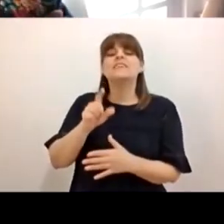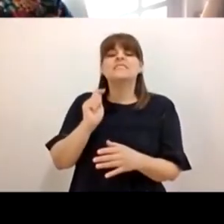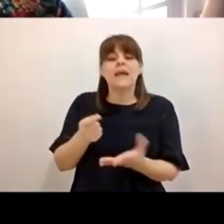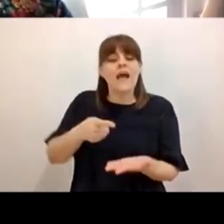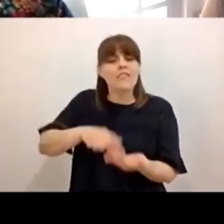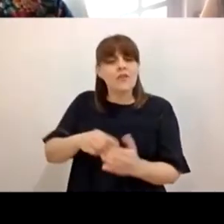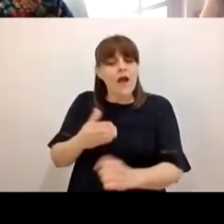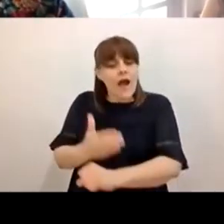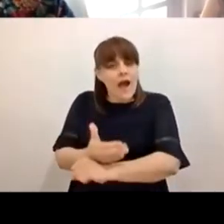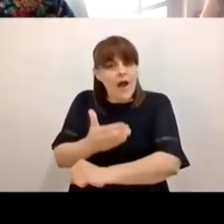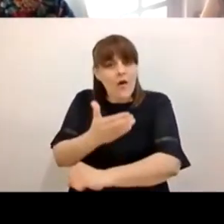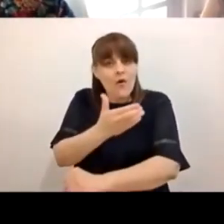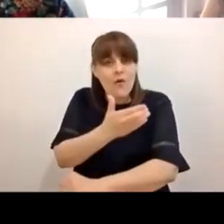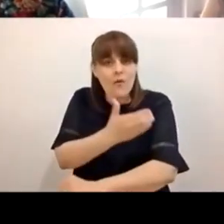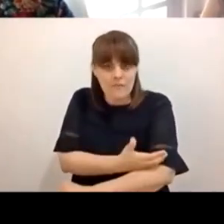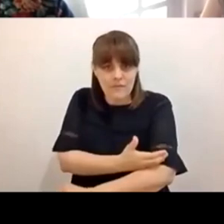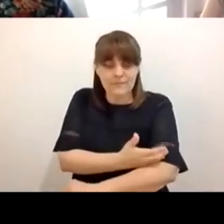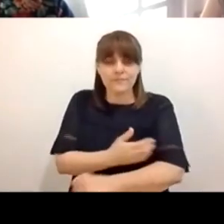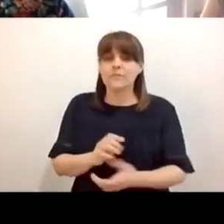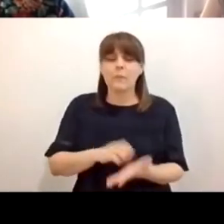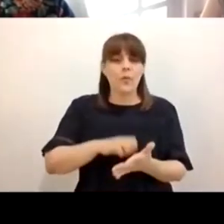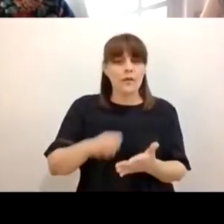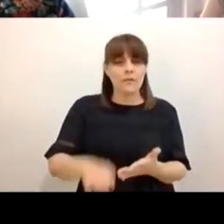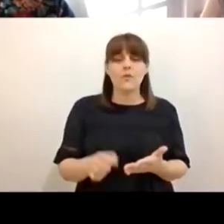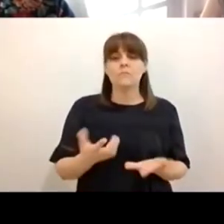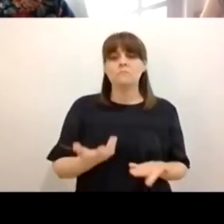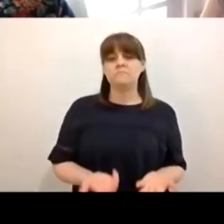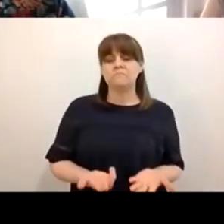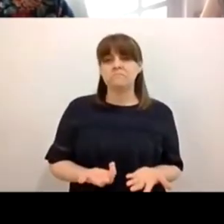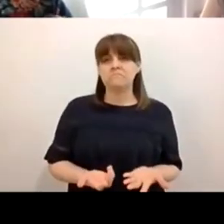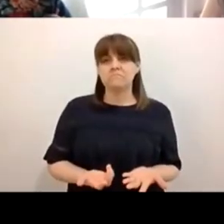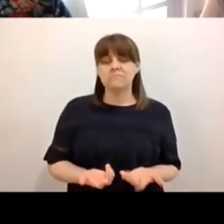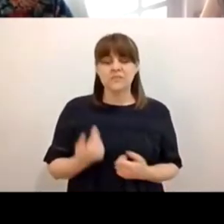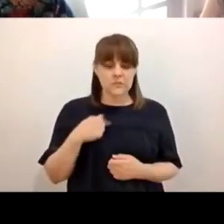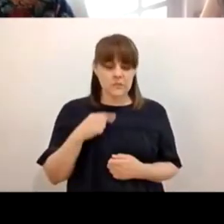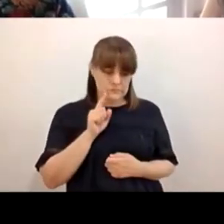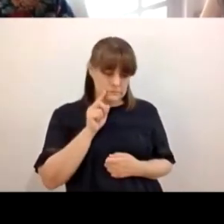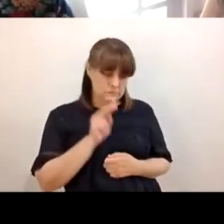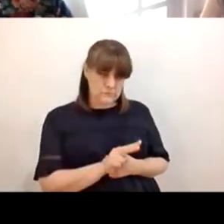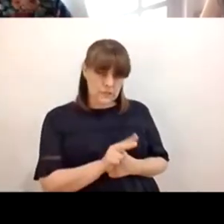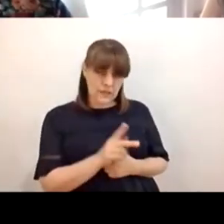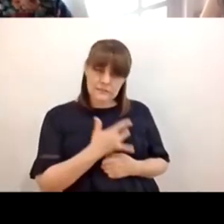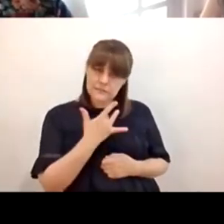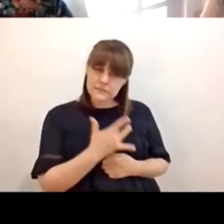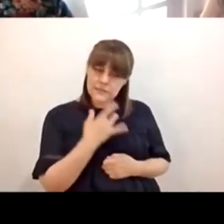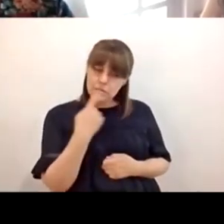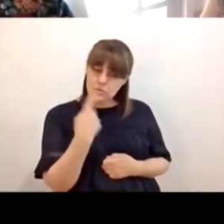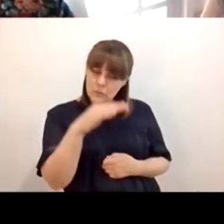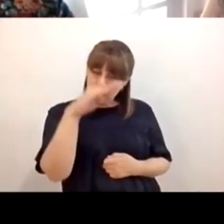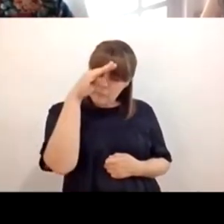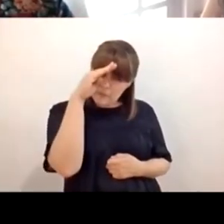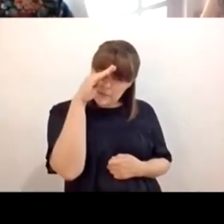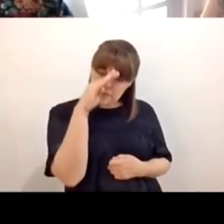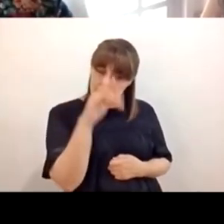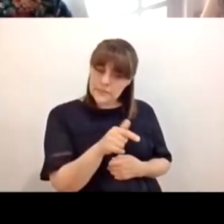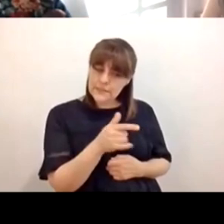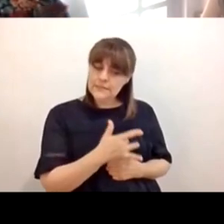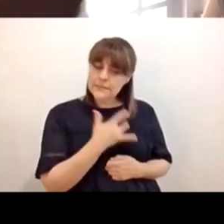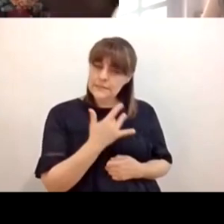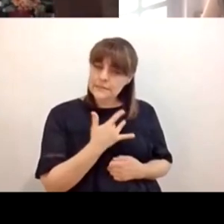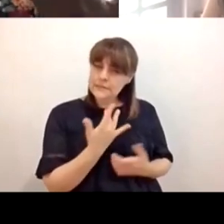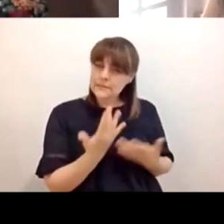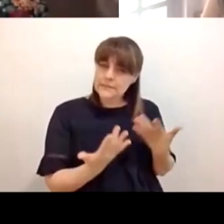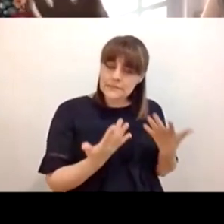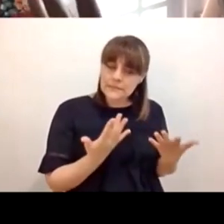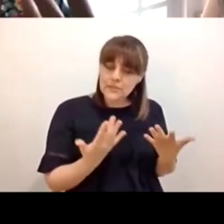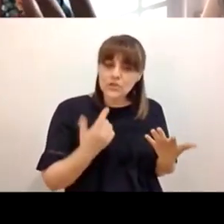para yo poder entender qué siente Macarena qué piensa Macarena qué percibe Macarena pues yo tuve que